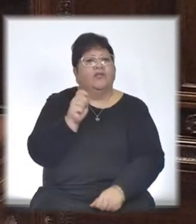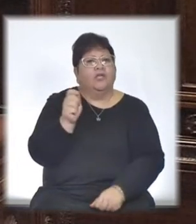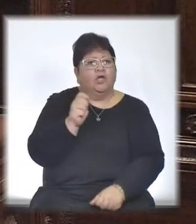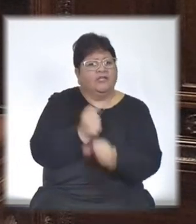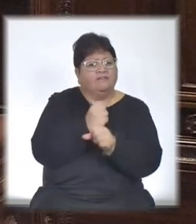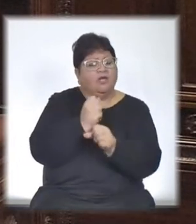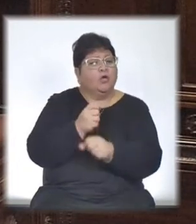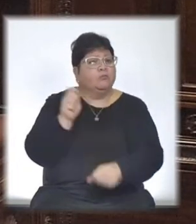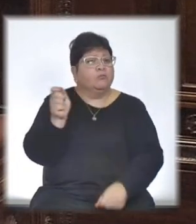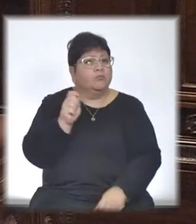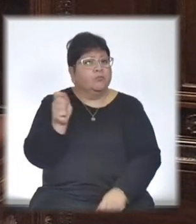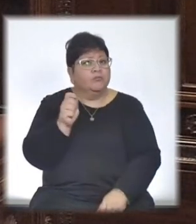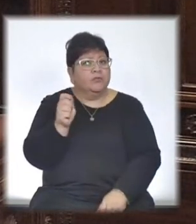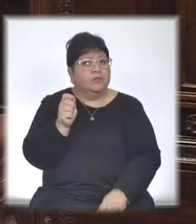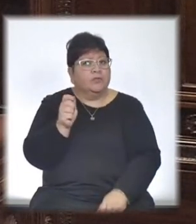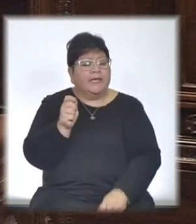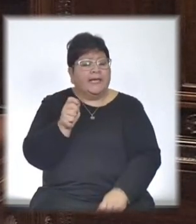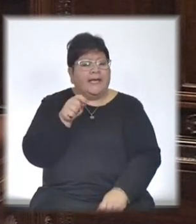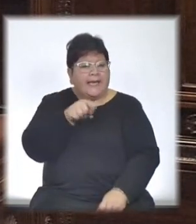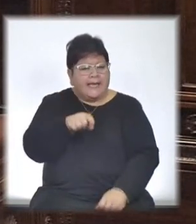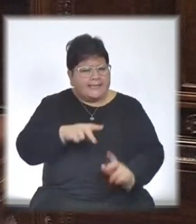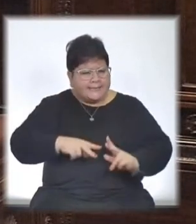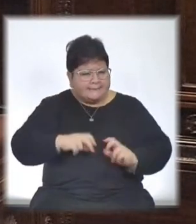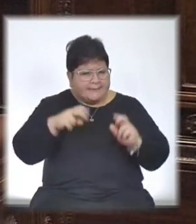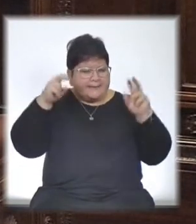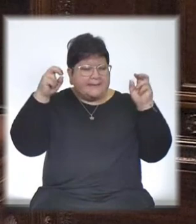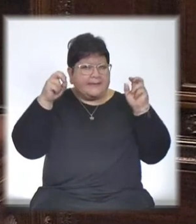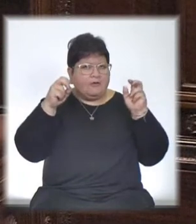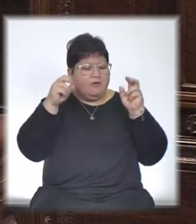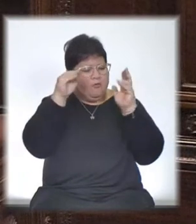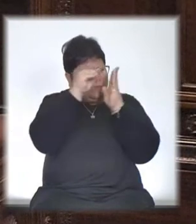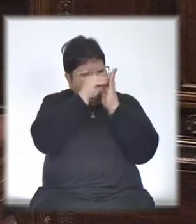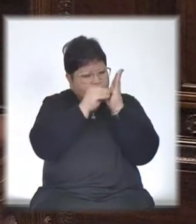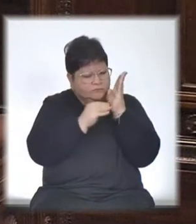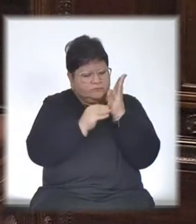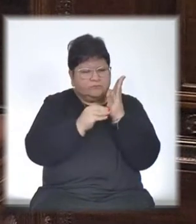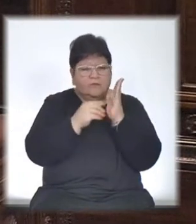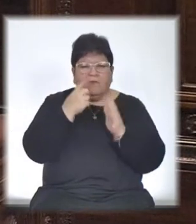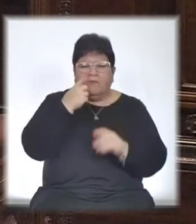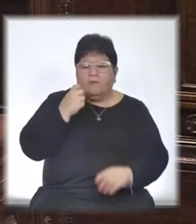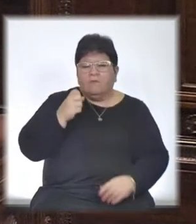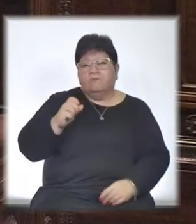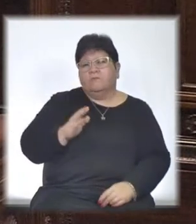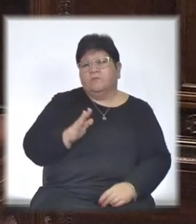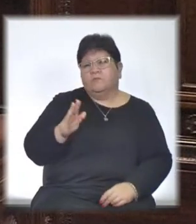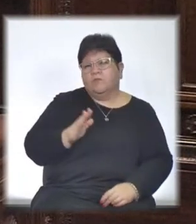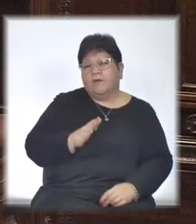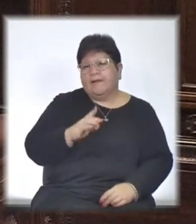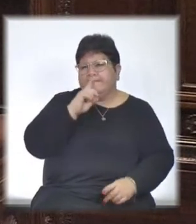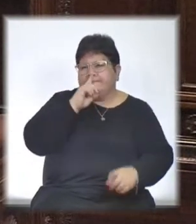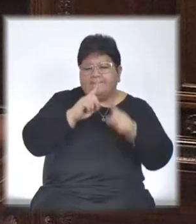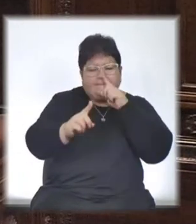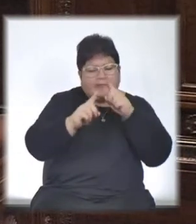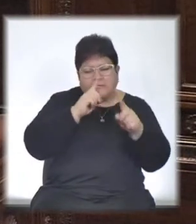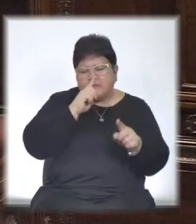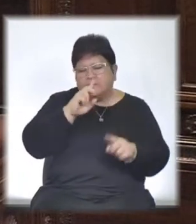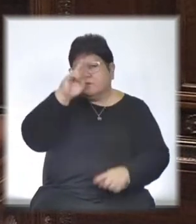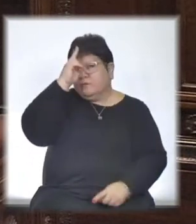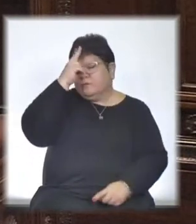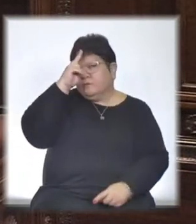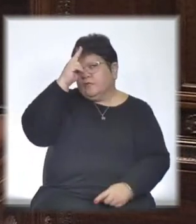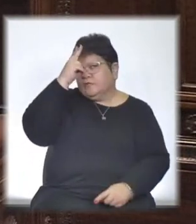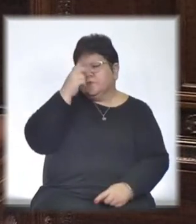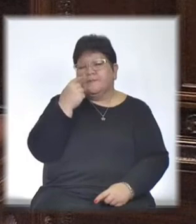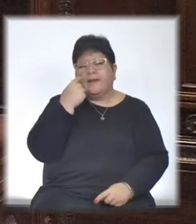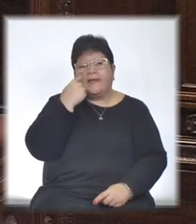policial investigó, interrogó y fichó a 300.000 uruguayas y uruguayos para controlar los antecedentes y el